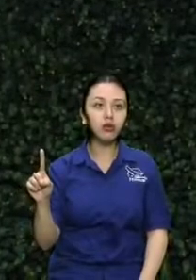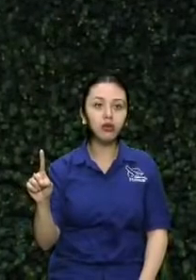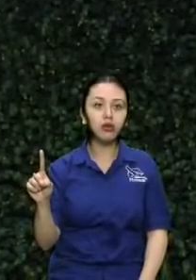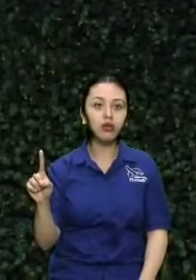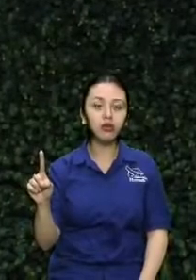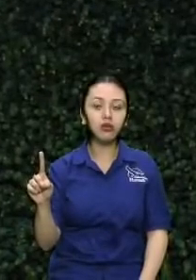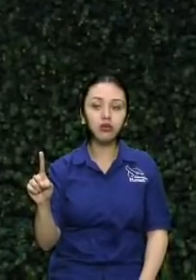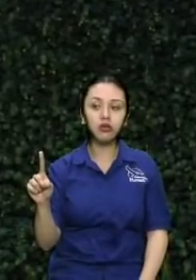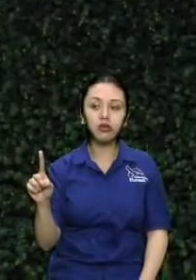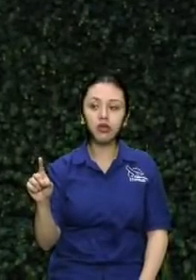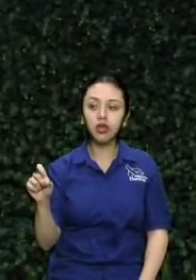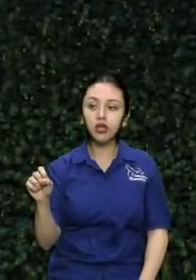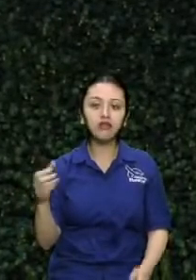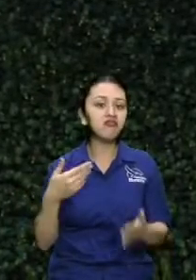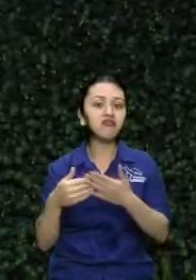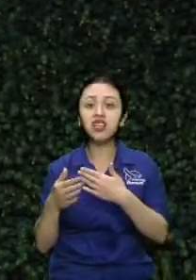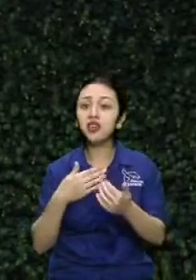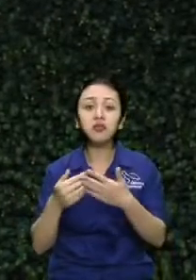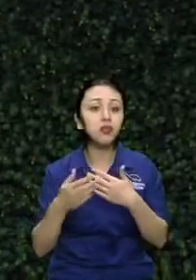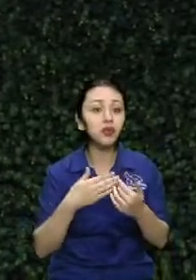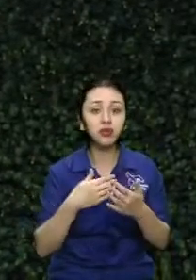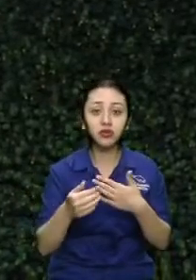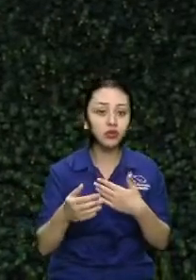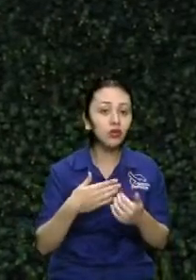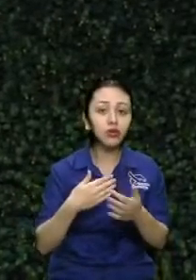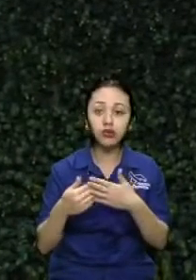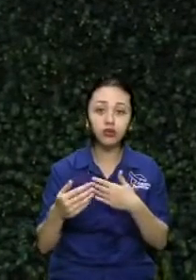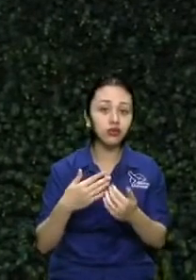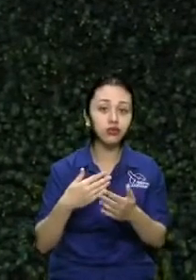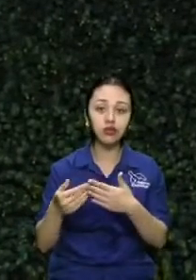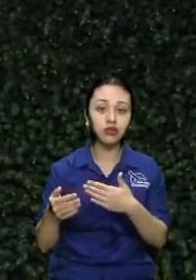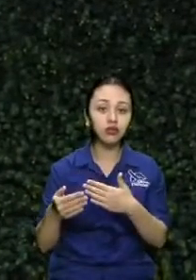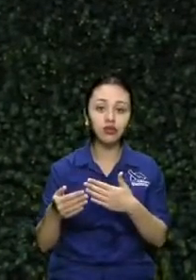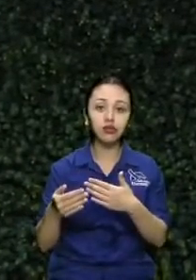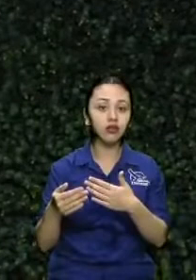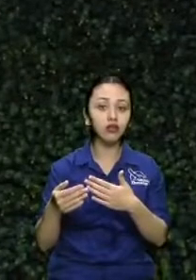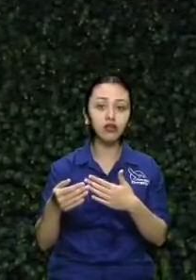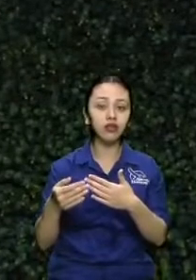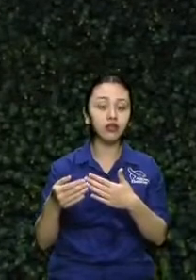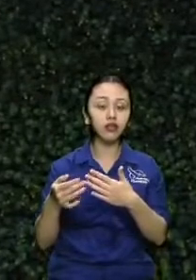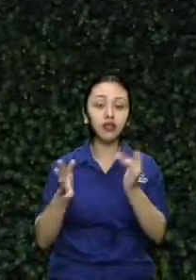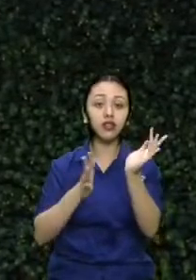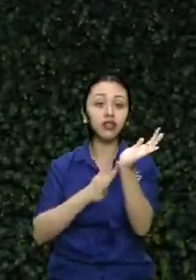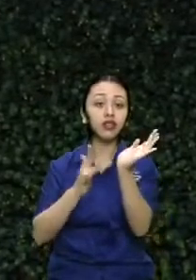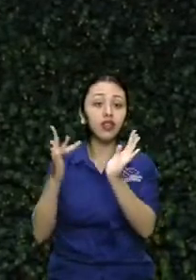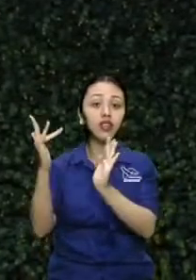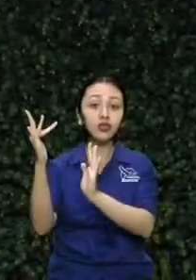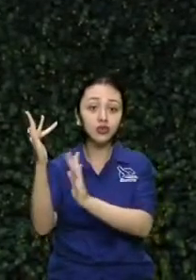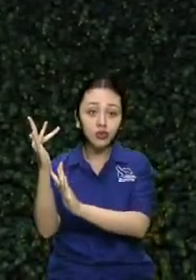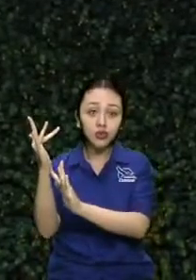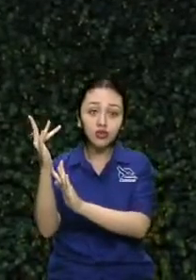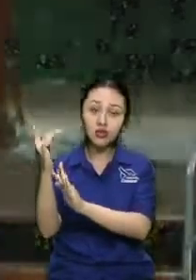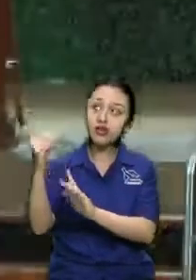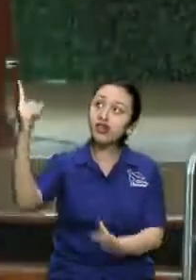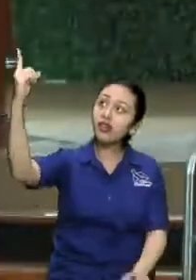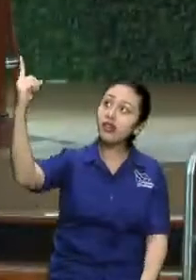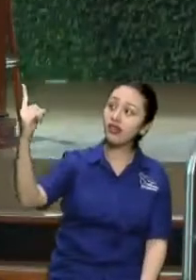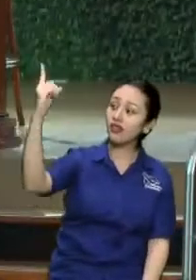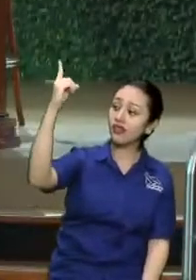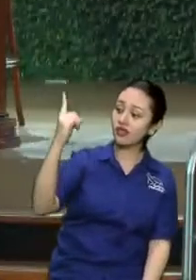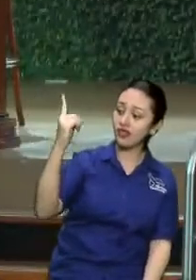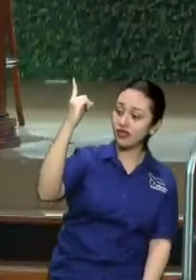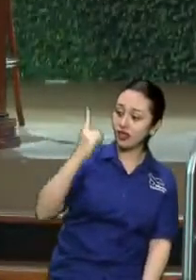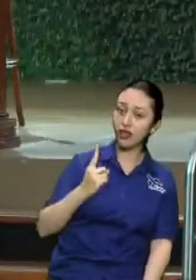igual a Dios, ser semejante a Dios, sino que se despojó a sí mismo, tomando forma de hombre.